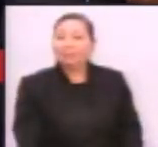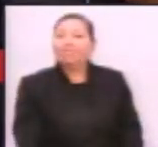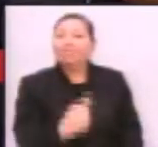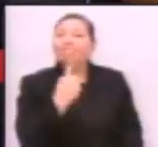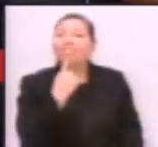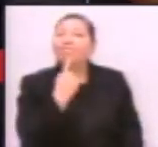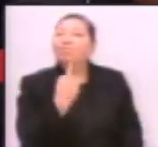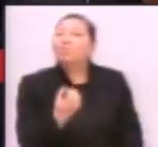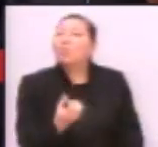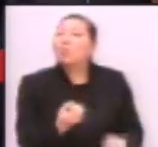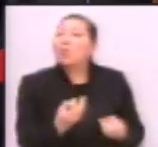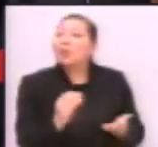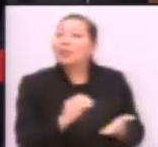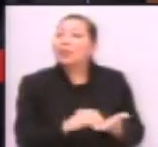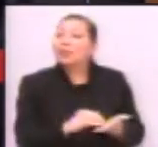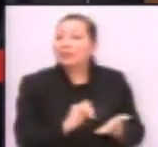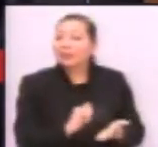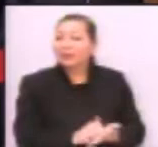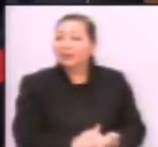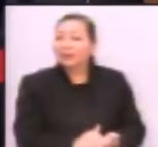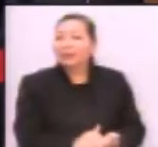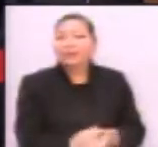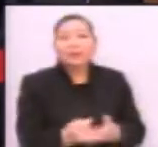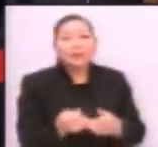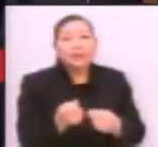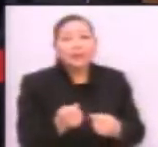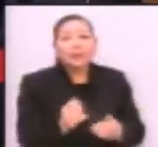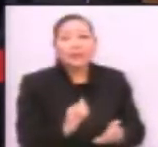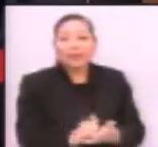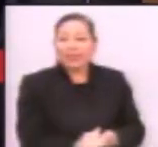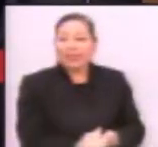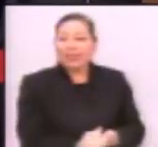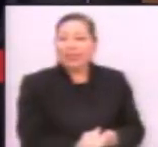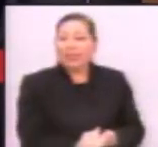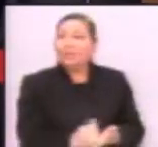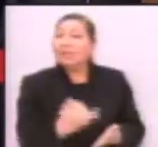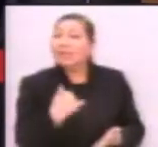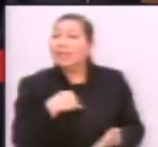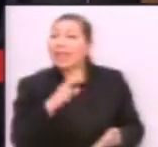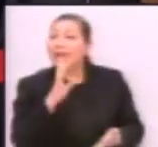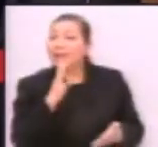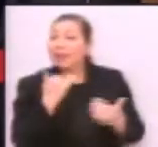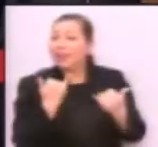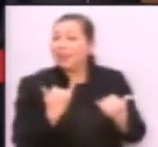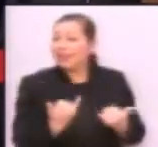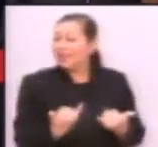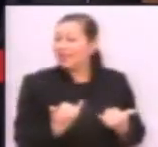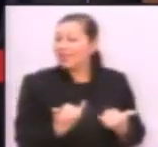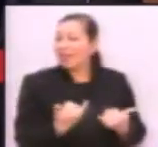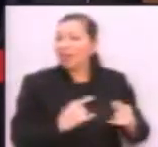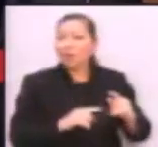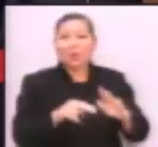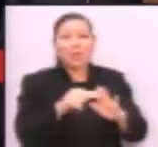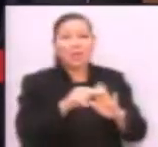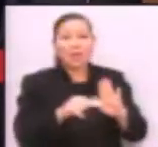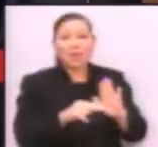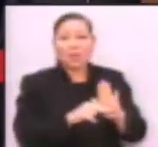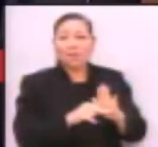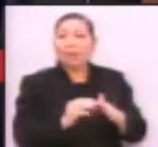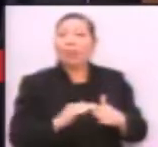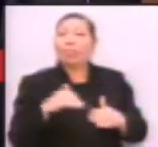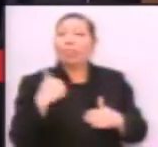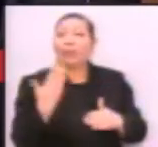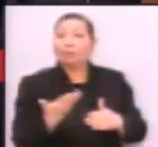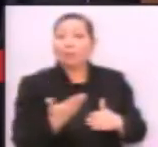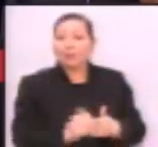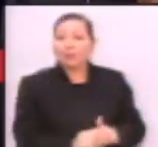Repito, muy tangencialmente, incidentalmente, se habla de ellas a través de alguna norma posterior en